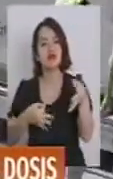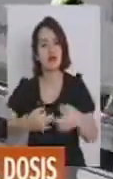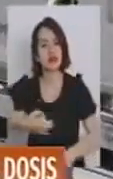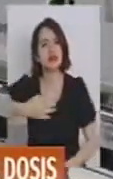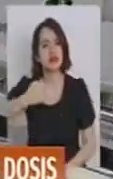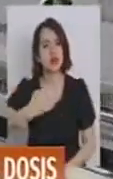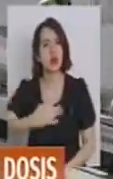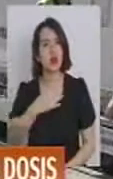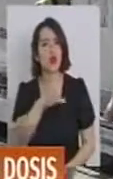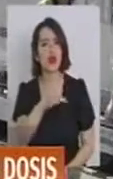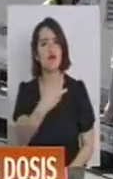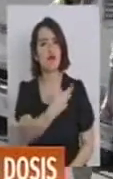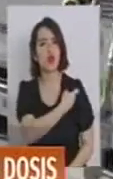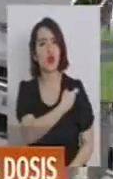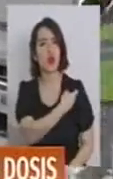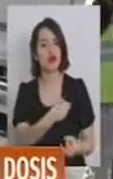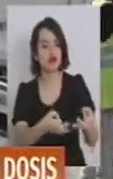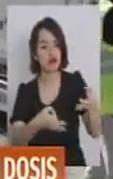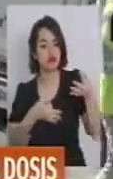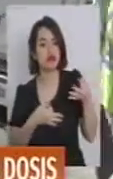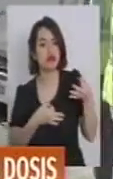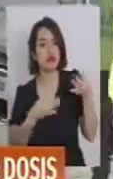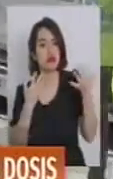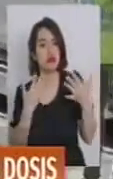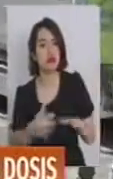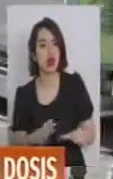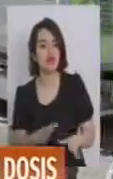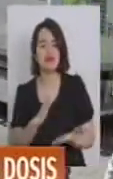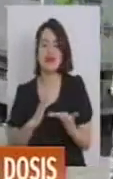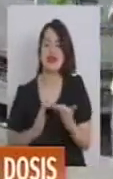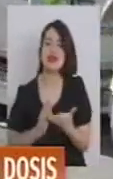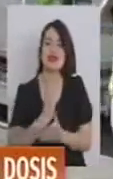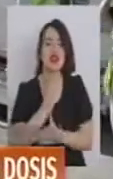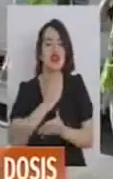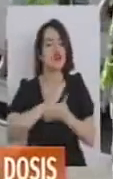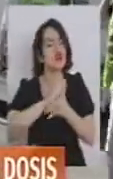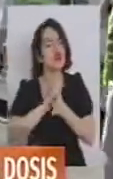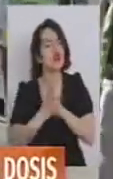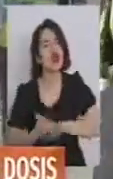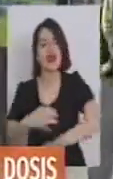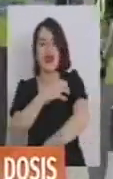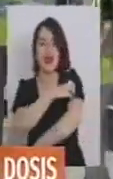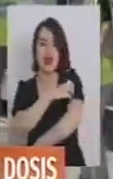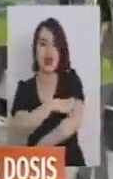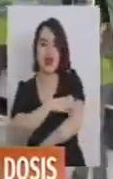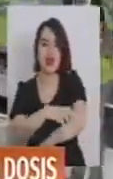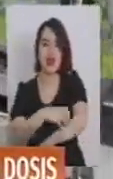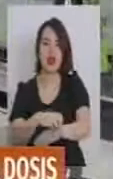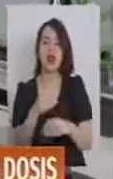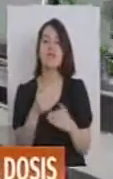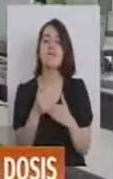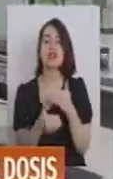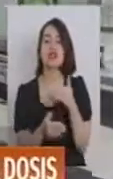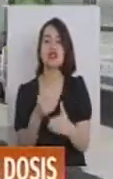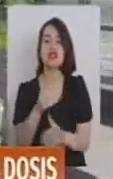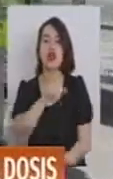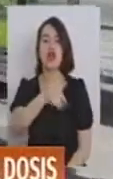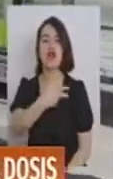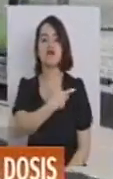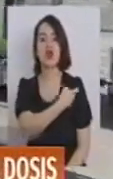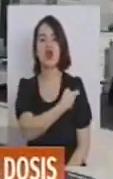seguridad de esta vacuna, vamos a poder iniciar en todas las regiones del país un proceso de